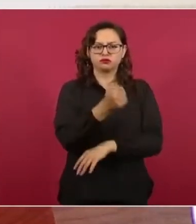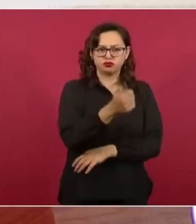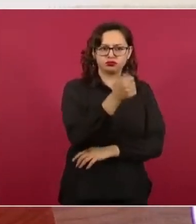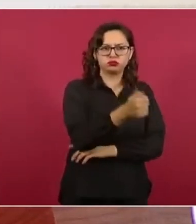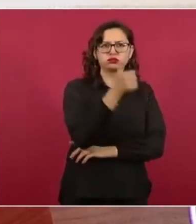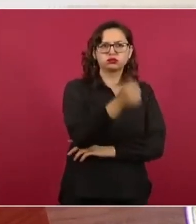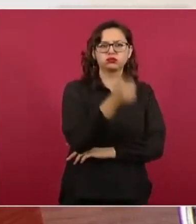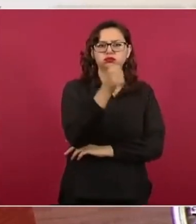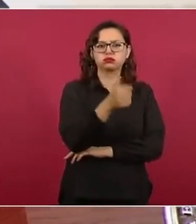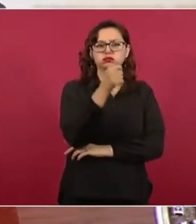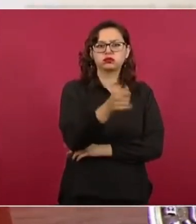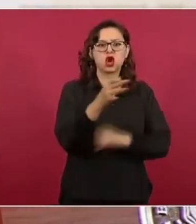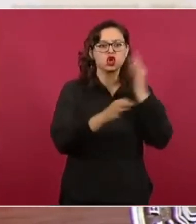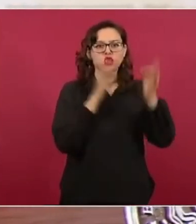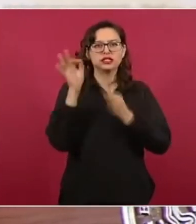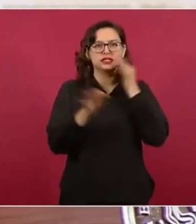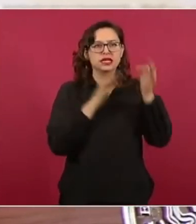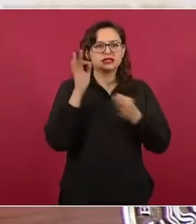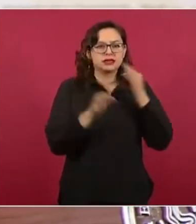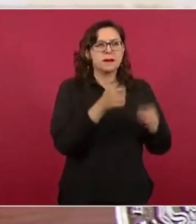Agarren toda la barra de noticias.